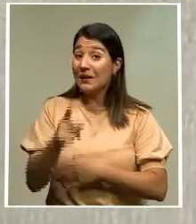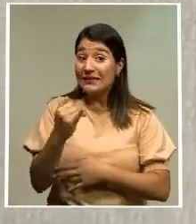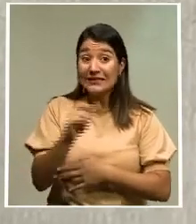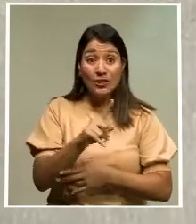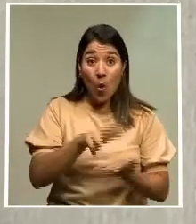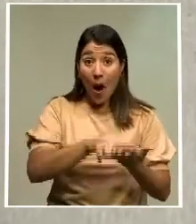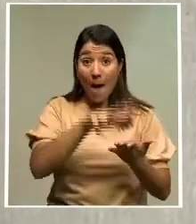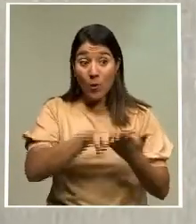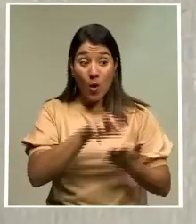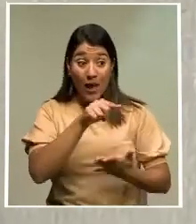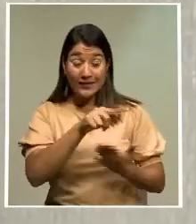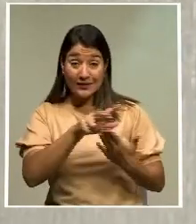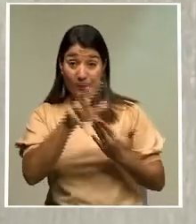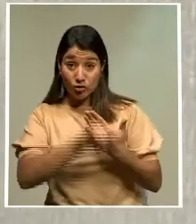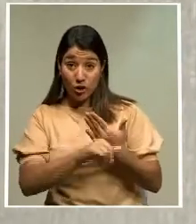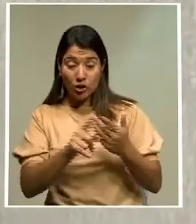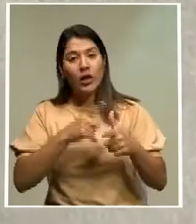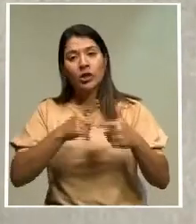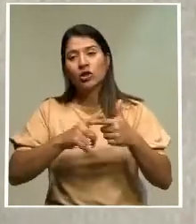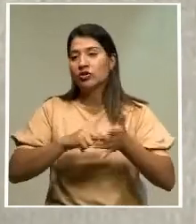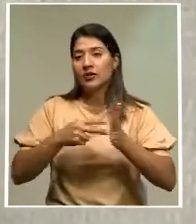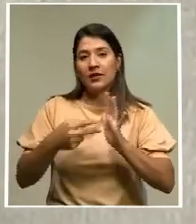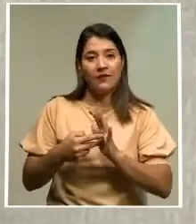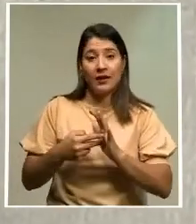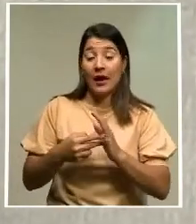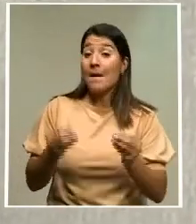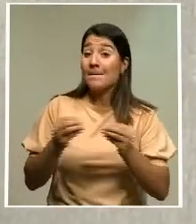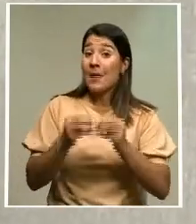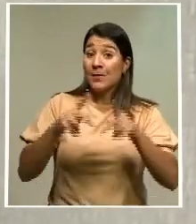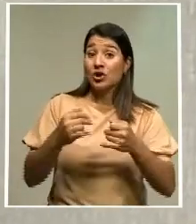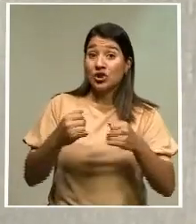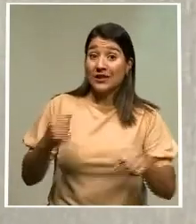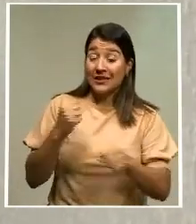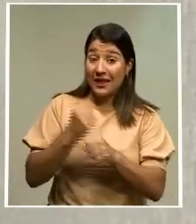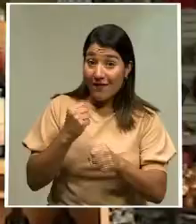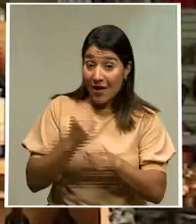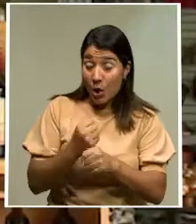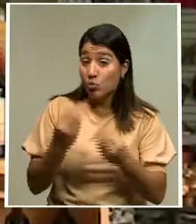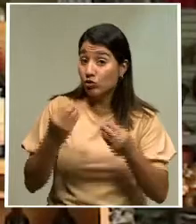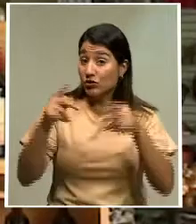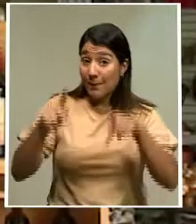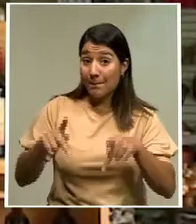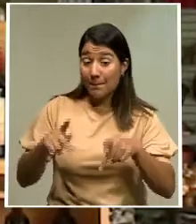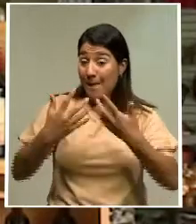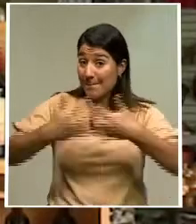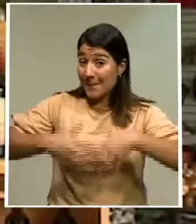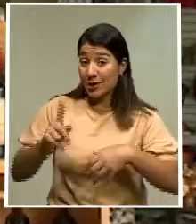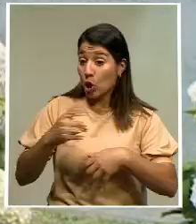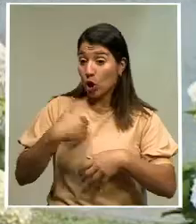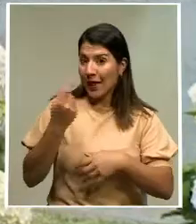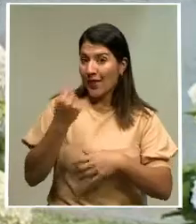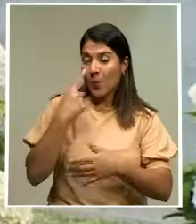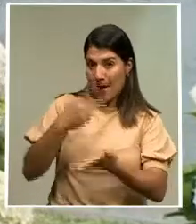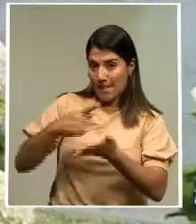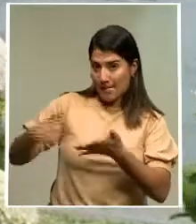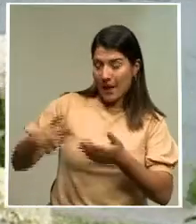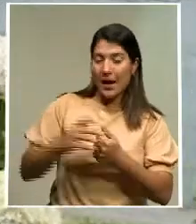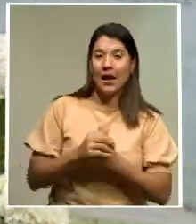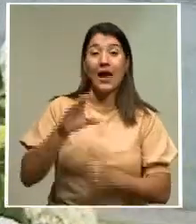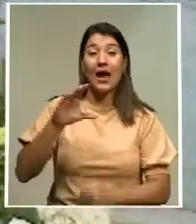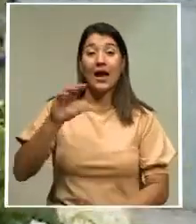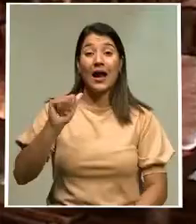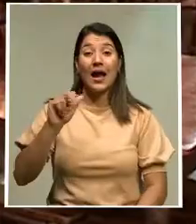proyecto hace que el desempleo crezca y que muchas empresas no tengan con qué pagar liquidaciones. Canatur solicita la convocatoria y aprobación